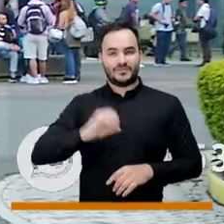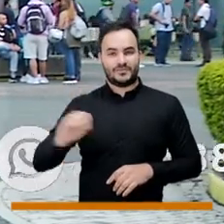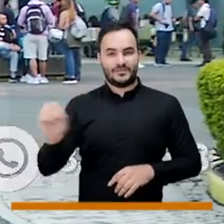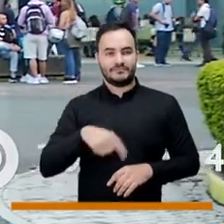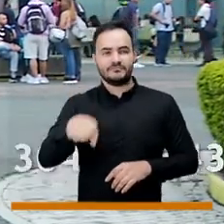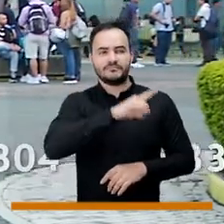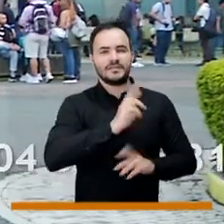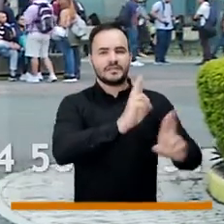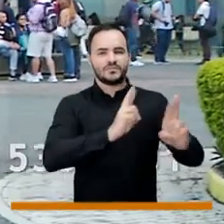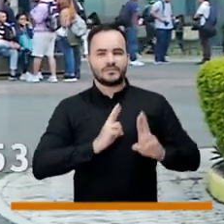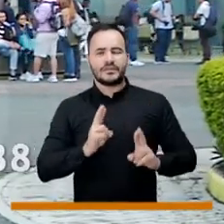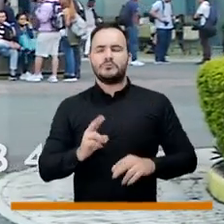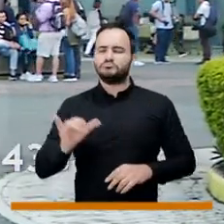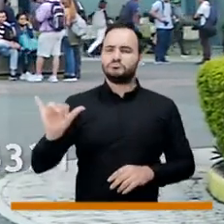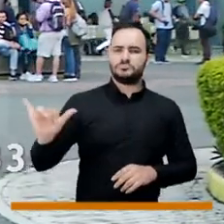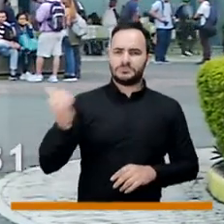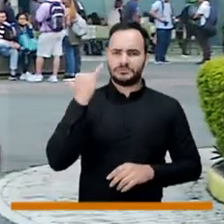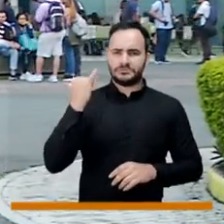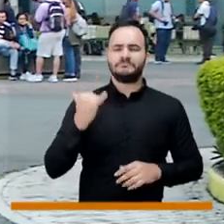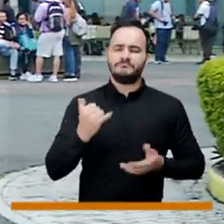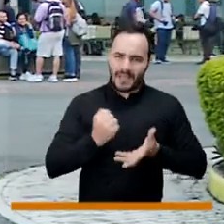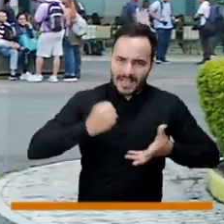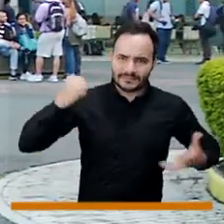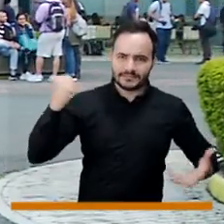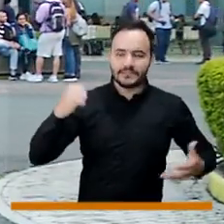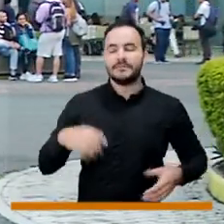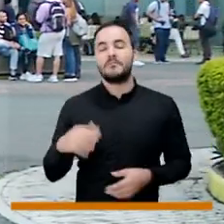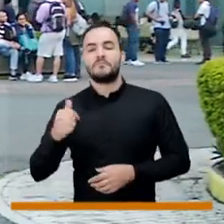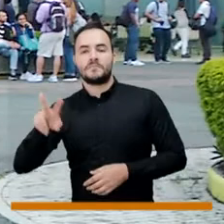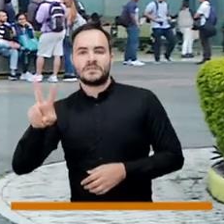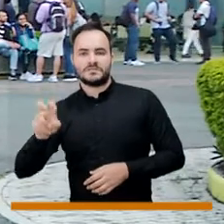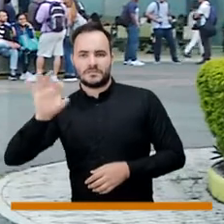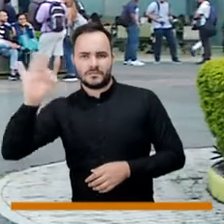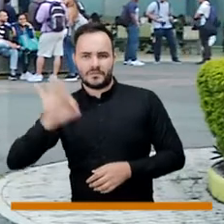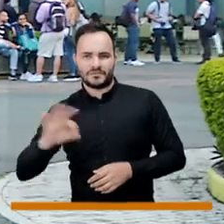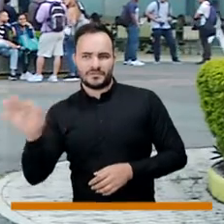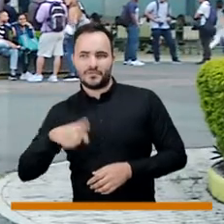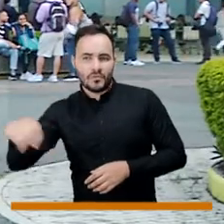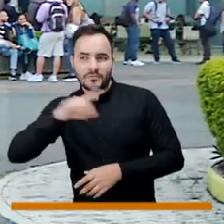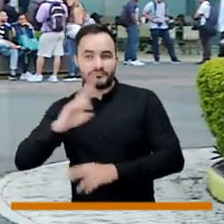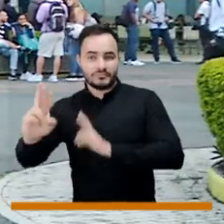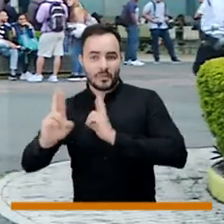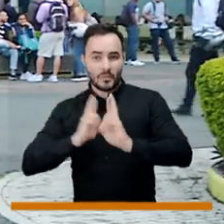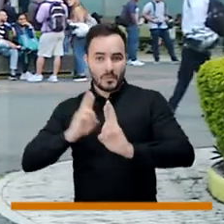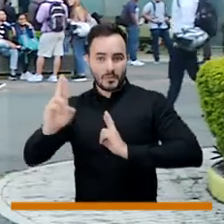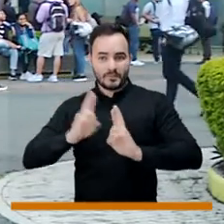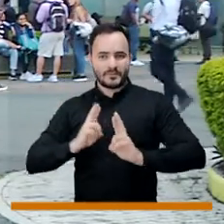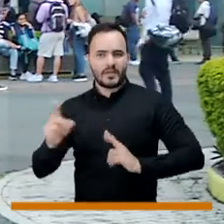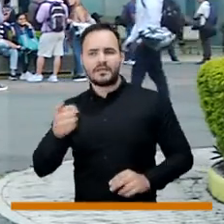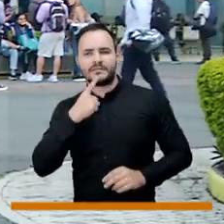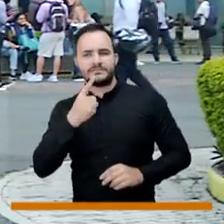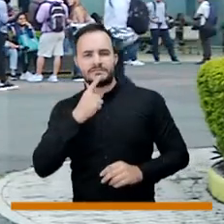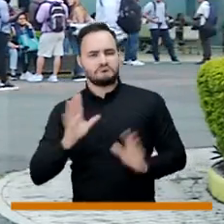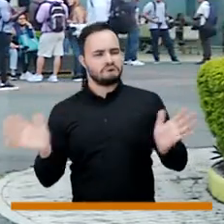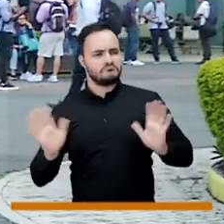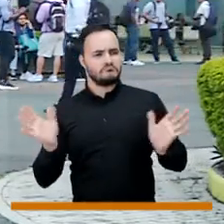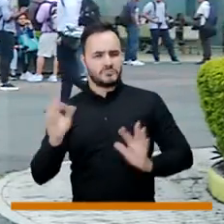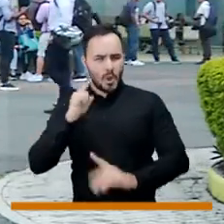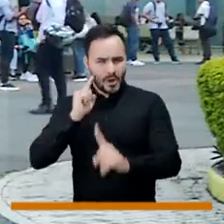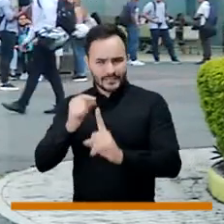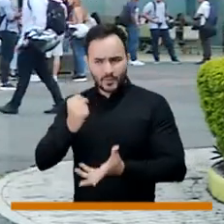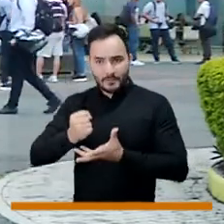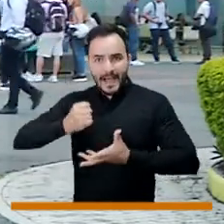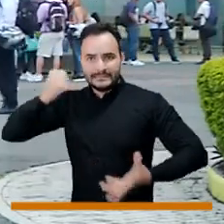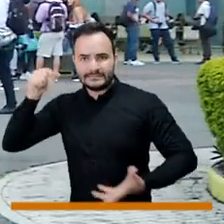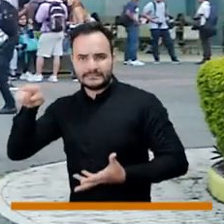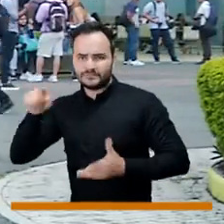dijo que si más recursos para la educación y el 17 por ciento de quienes dieron respuesta dijeron que no que prefieren recursos